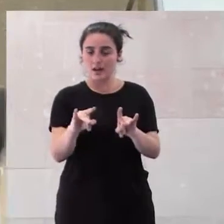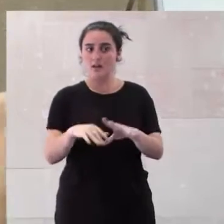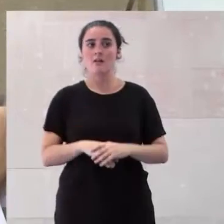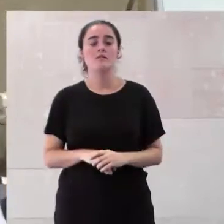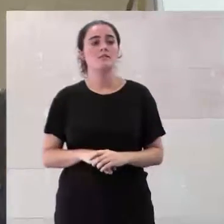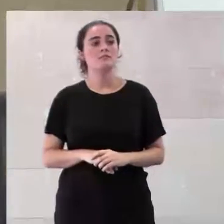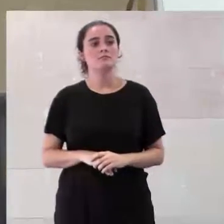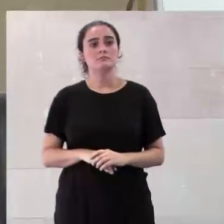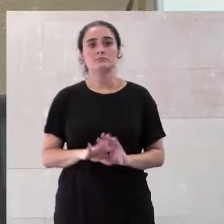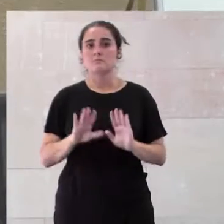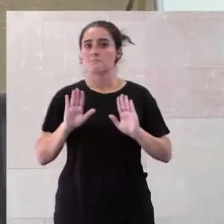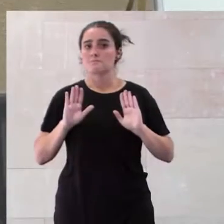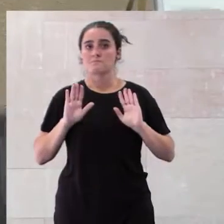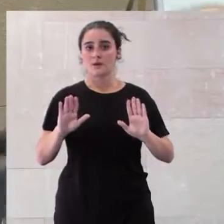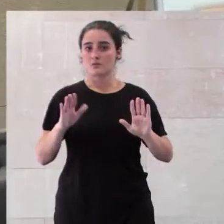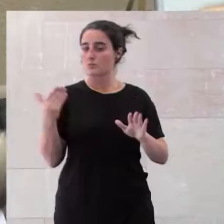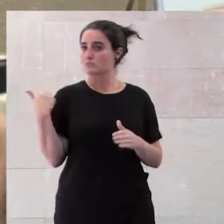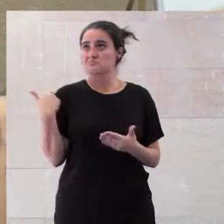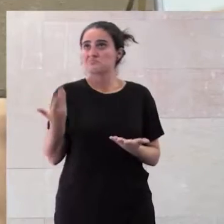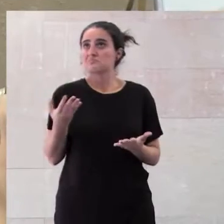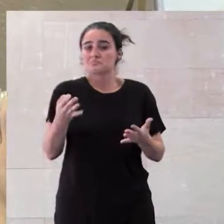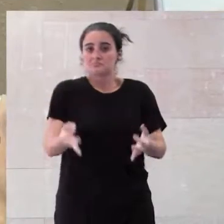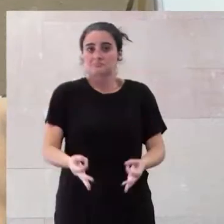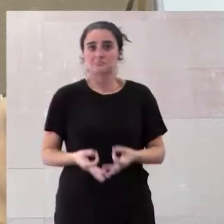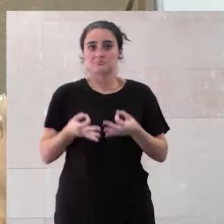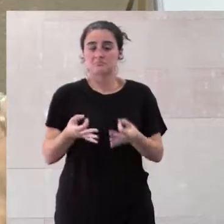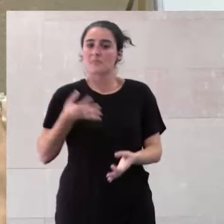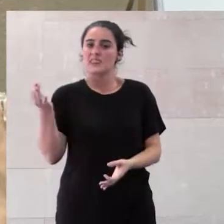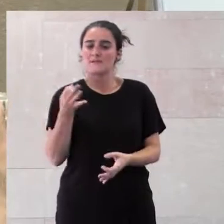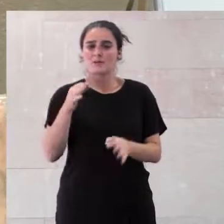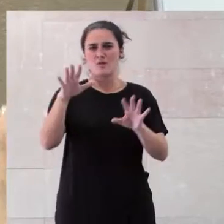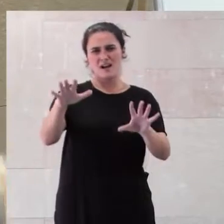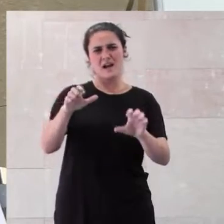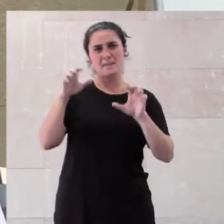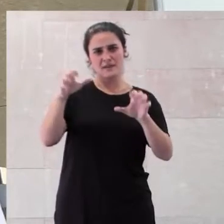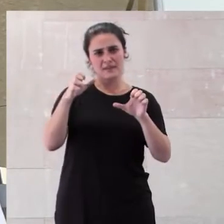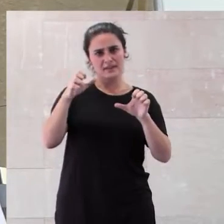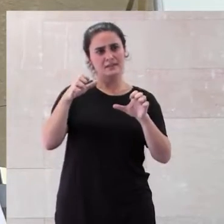pero, como decía, pues siempre debemos de aprender del recorrido que